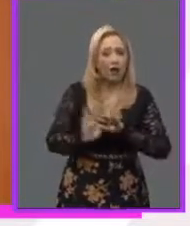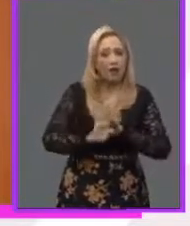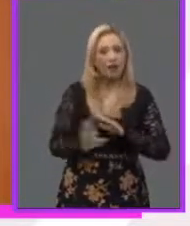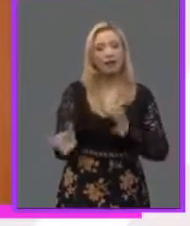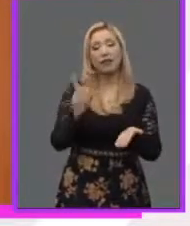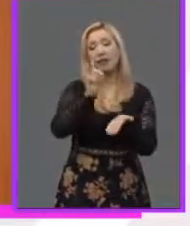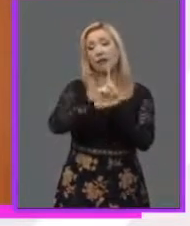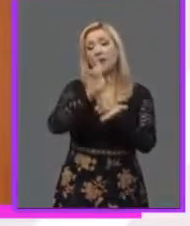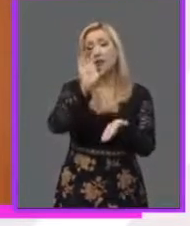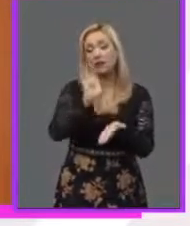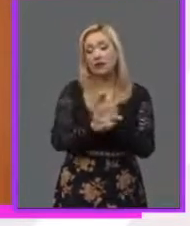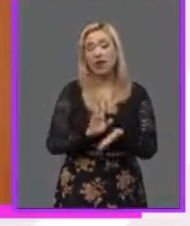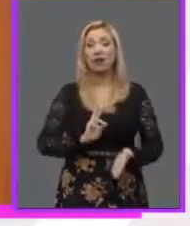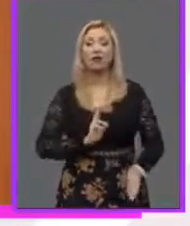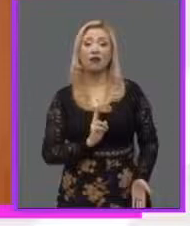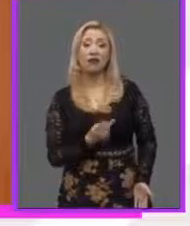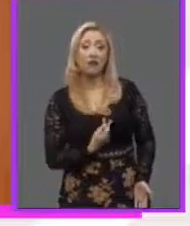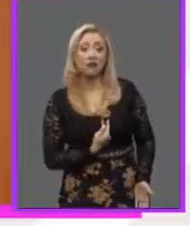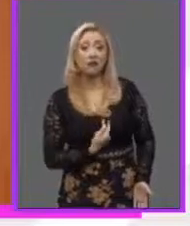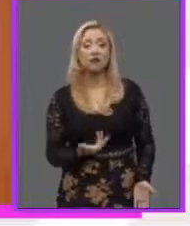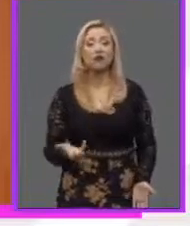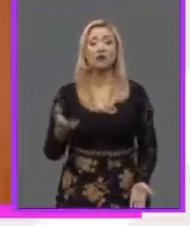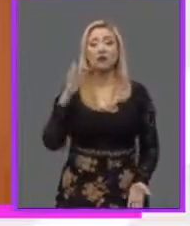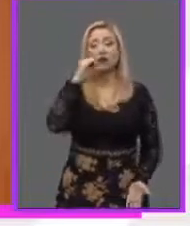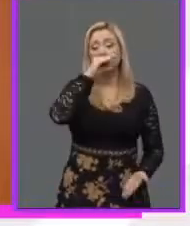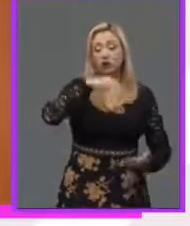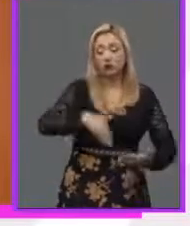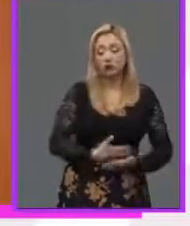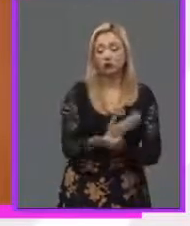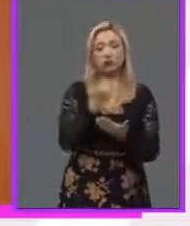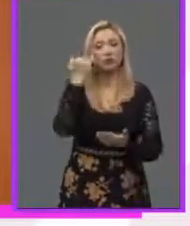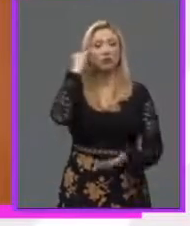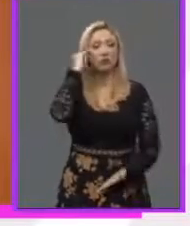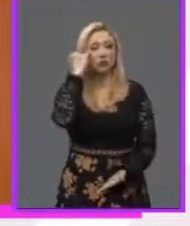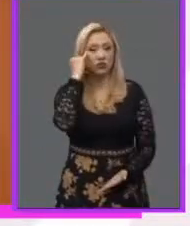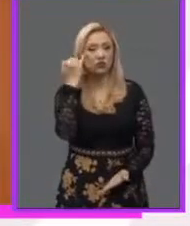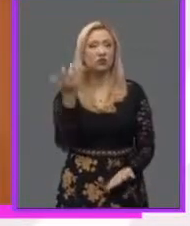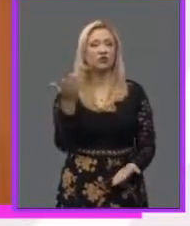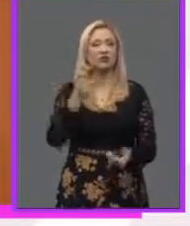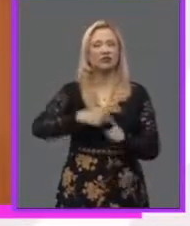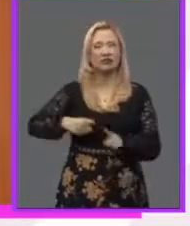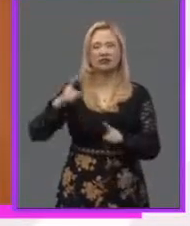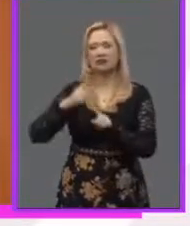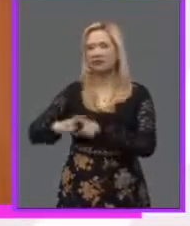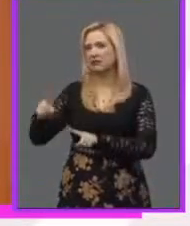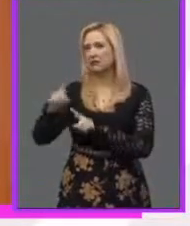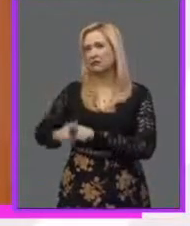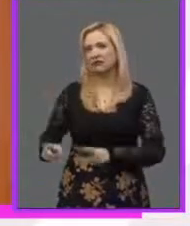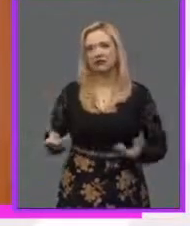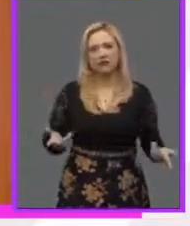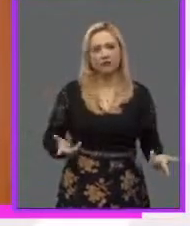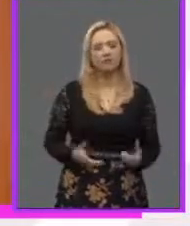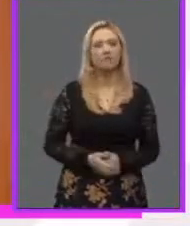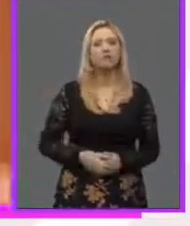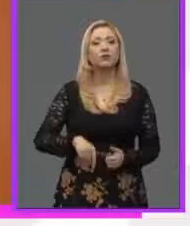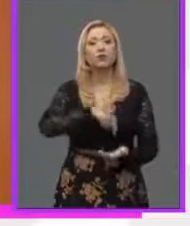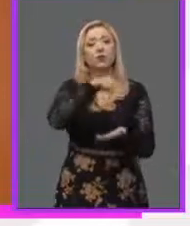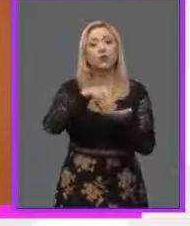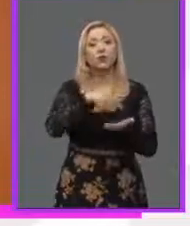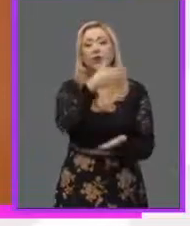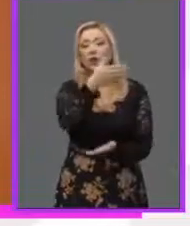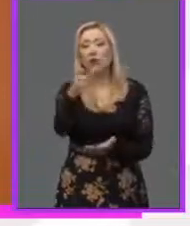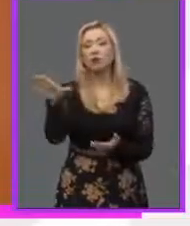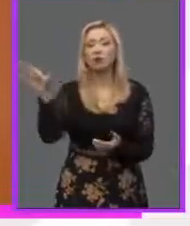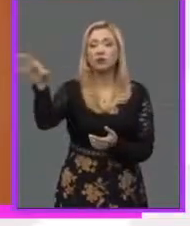migrantes, racializadas con discapacidad, trans, afrodescendientes, indígenas, afromexicanas, etcétera. Ocurre también que en